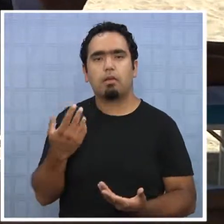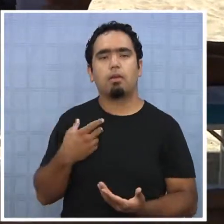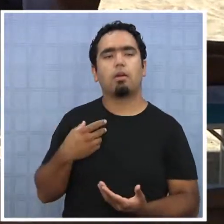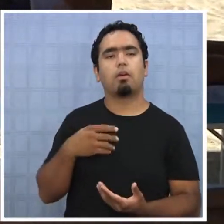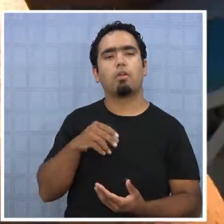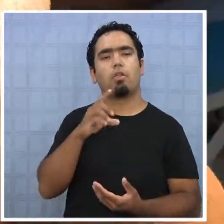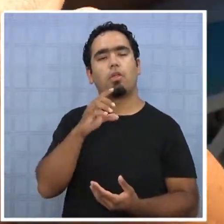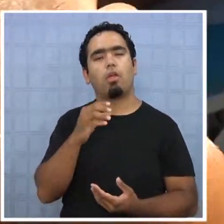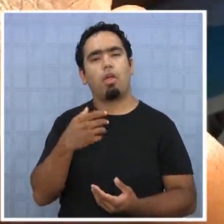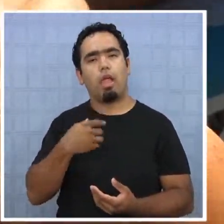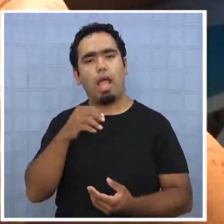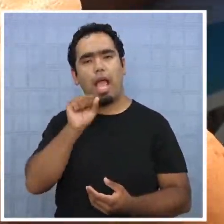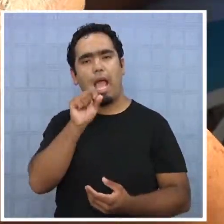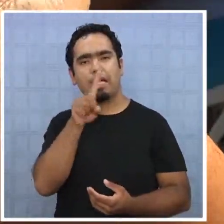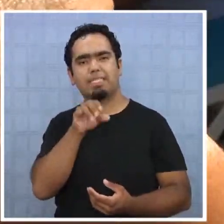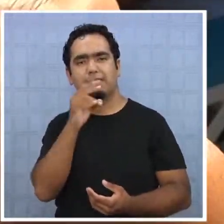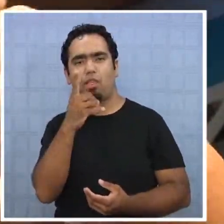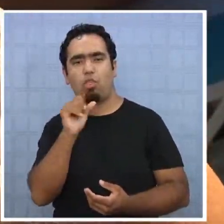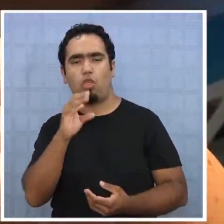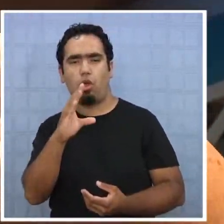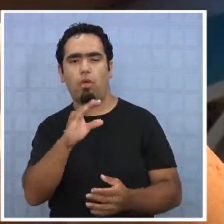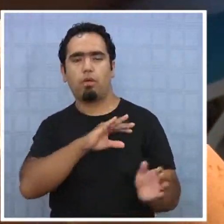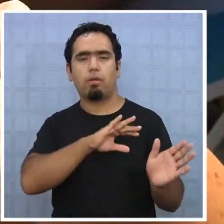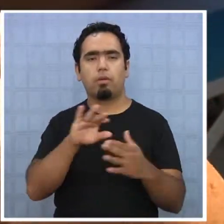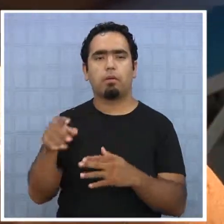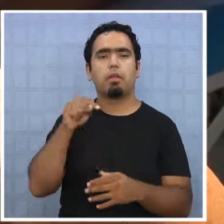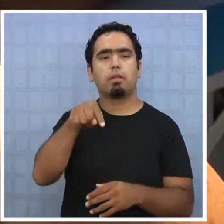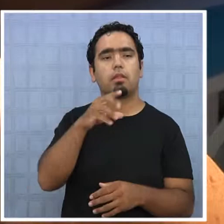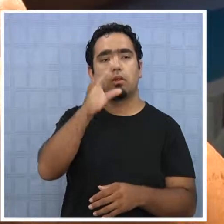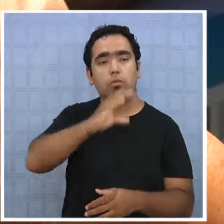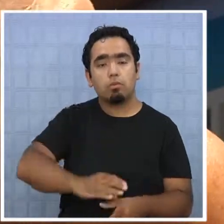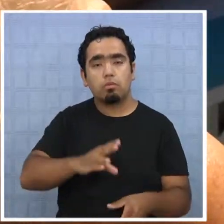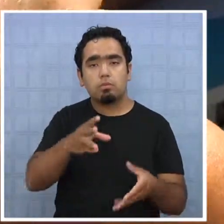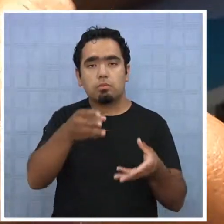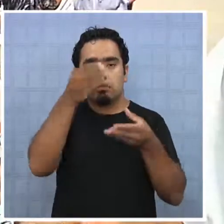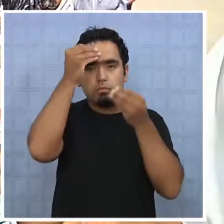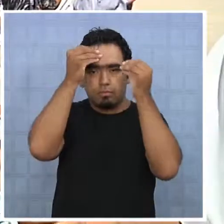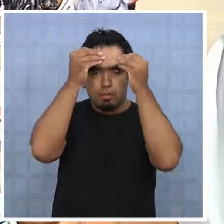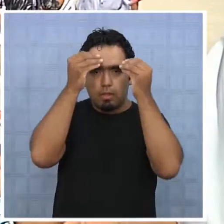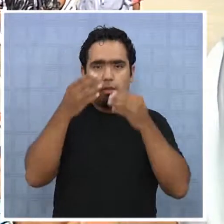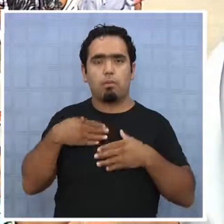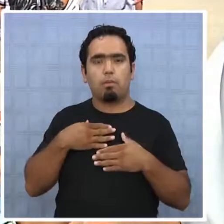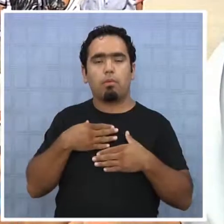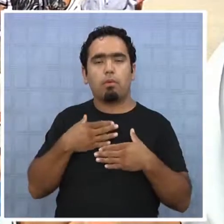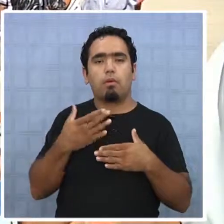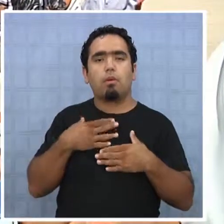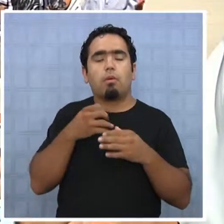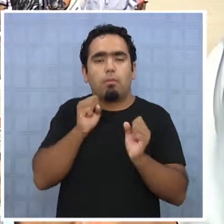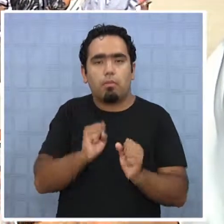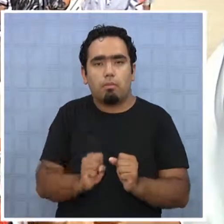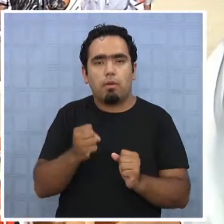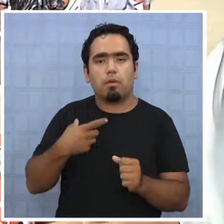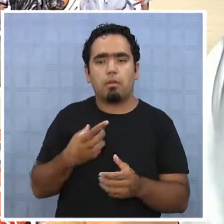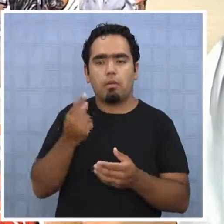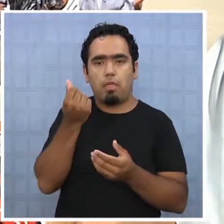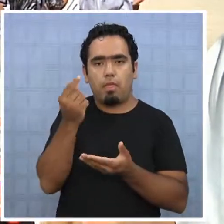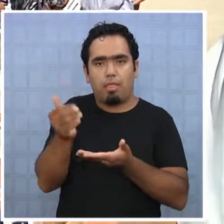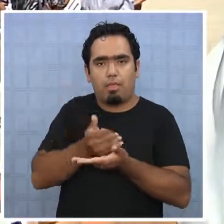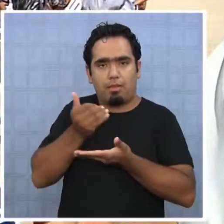Ciegos Domingo Yanedel Varas, ACIDOB. Más que nada este curso me sirve, me abre la puerta para tener un ingreso en mi